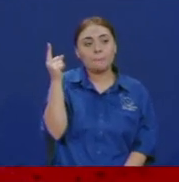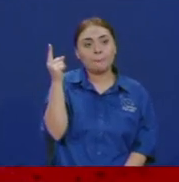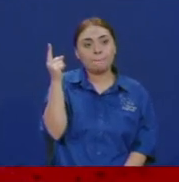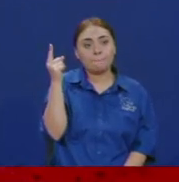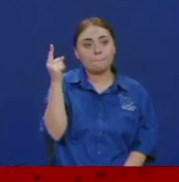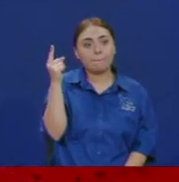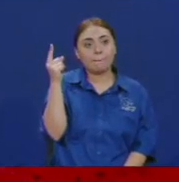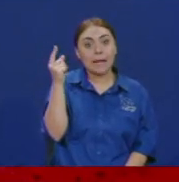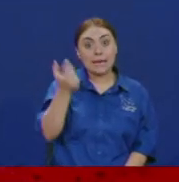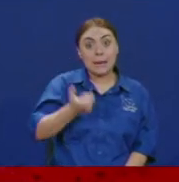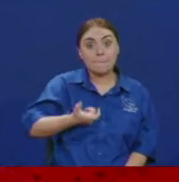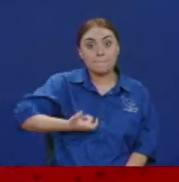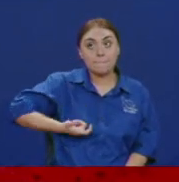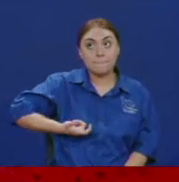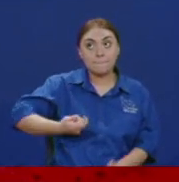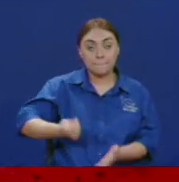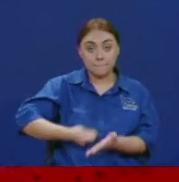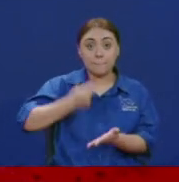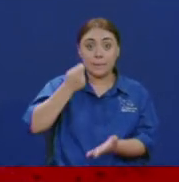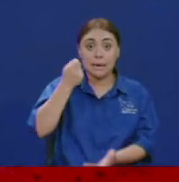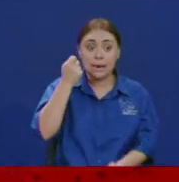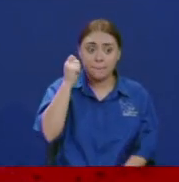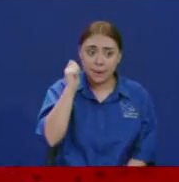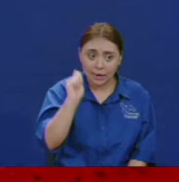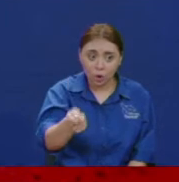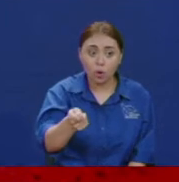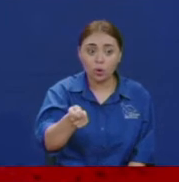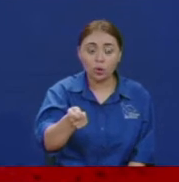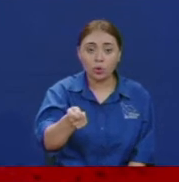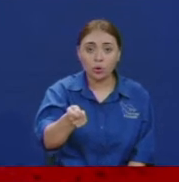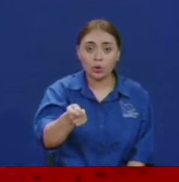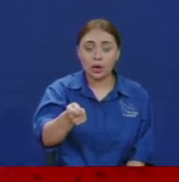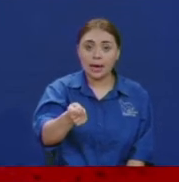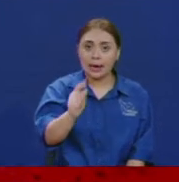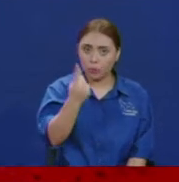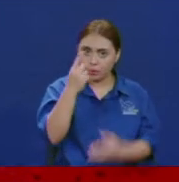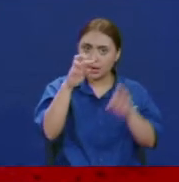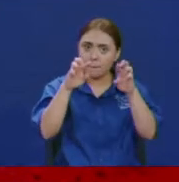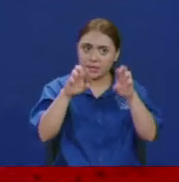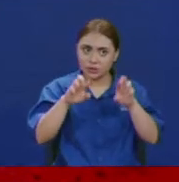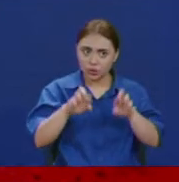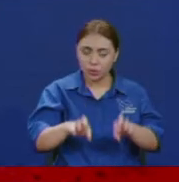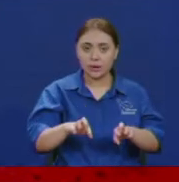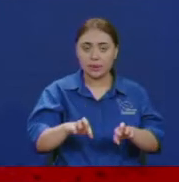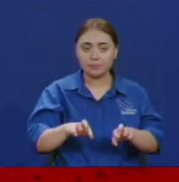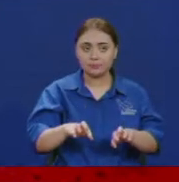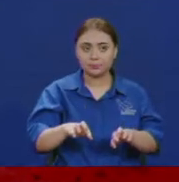le pagó al último que contrató? Le pagó de primero.